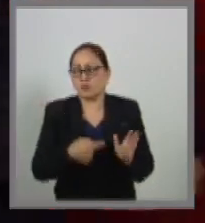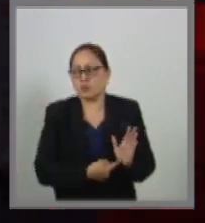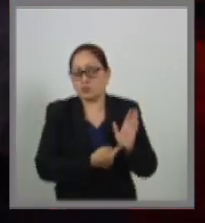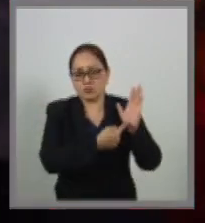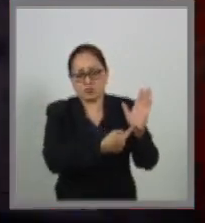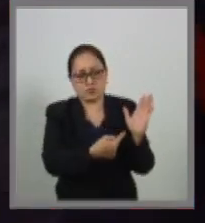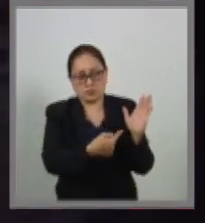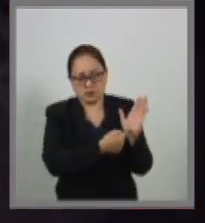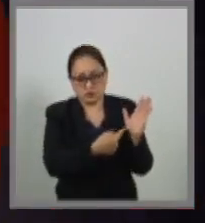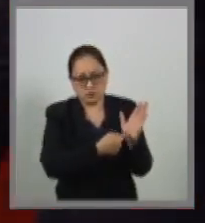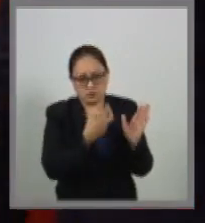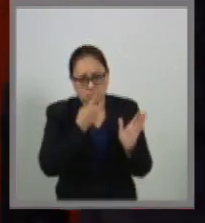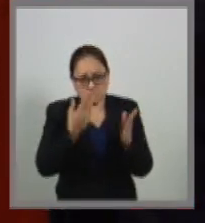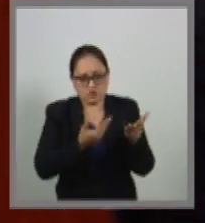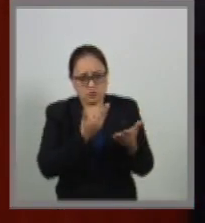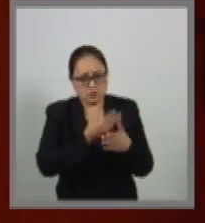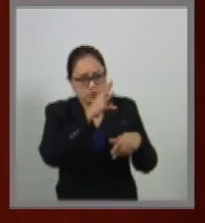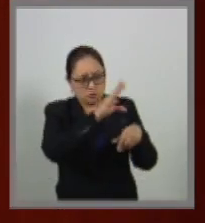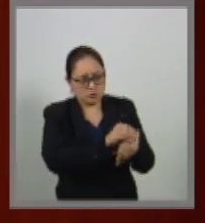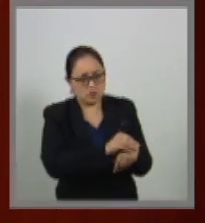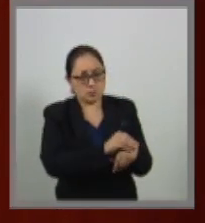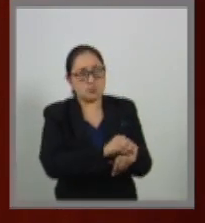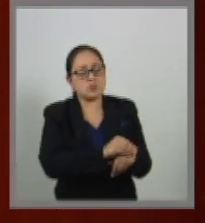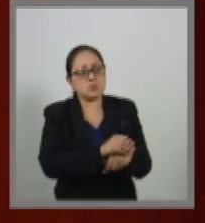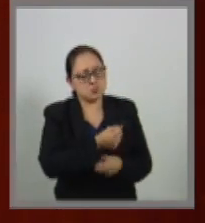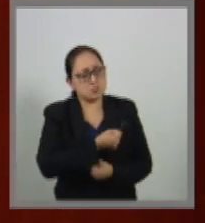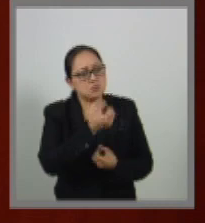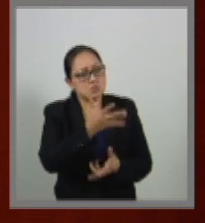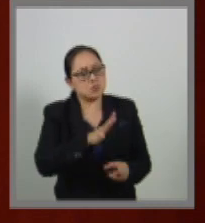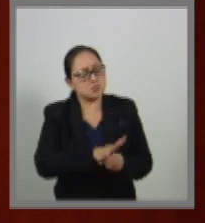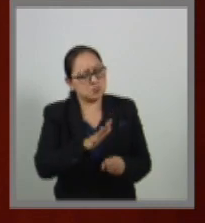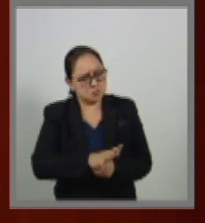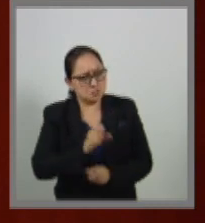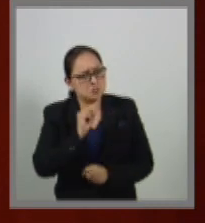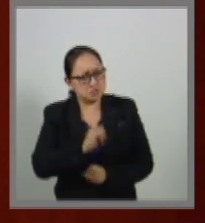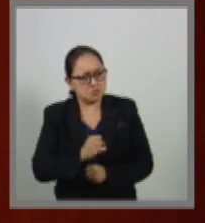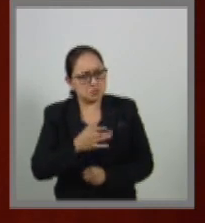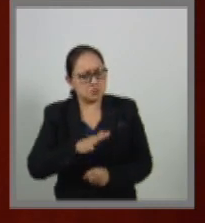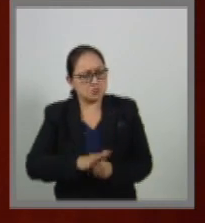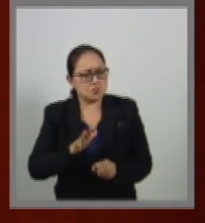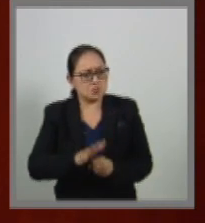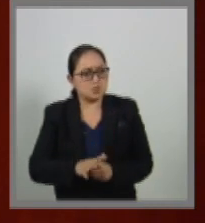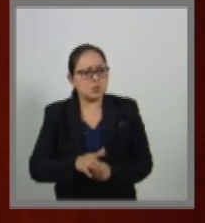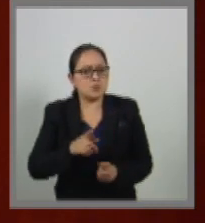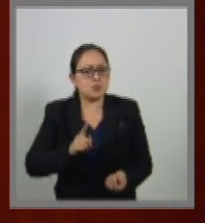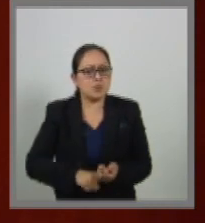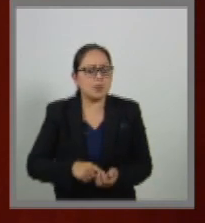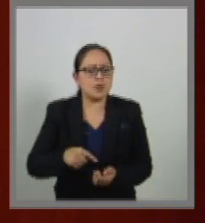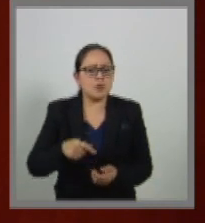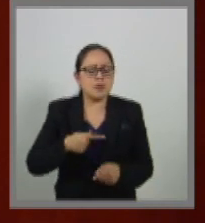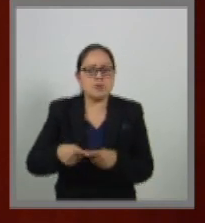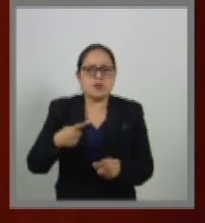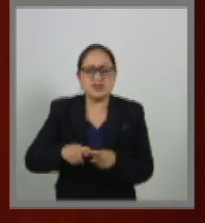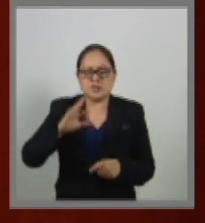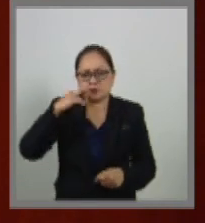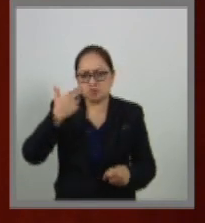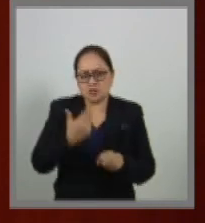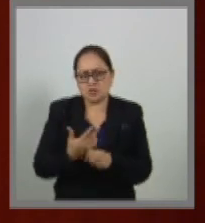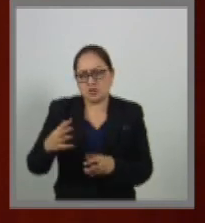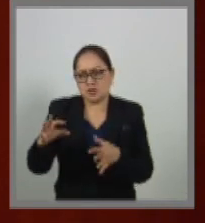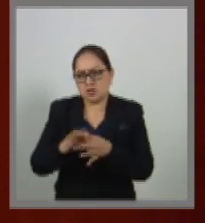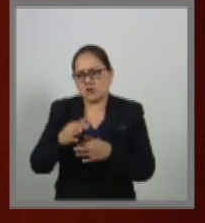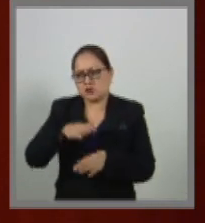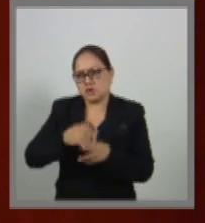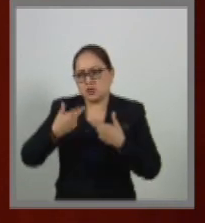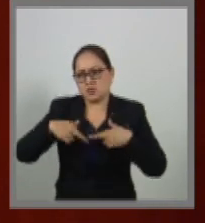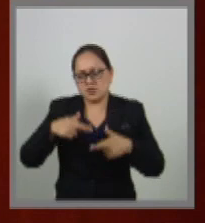esta solicitud de licencia manifiesto mi conformidad de prescindir del ejercicio de las funciones